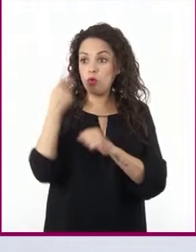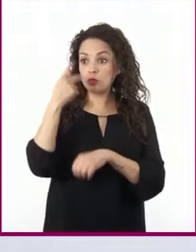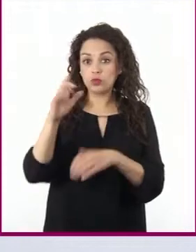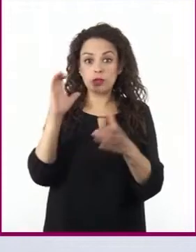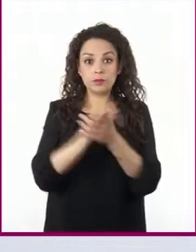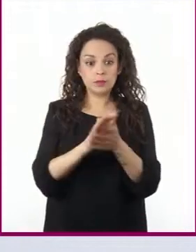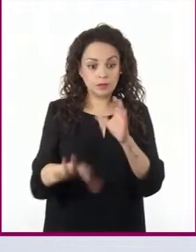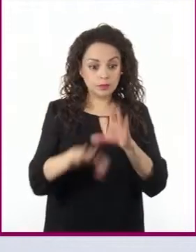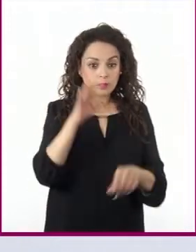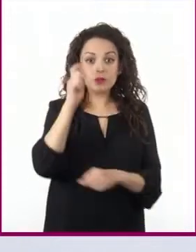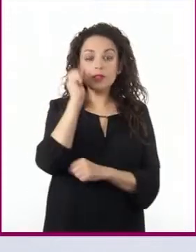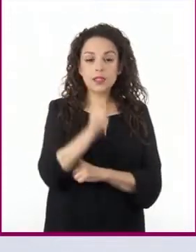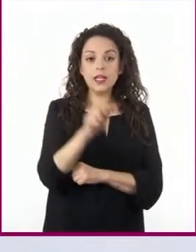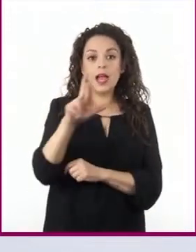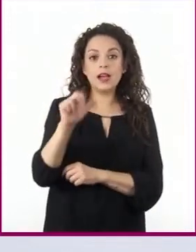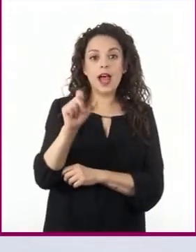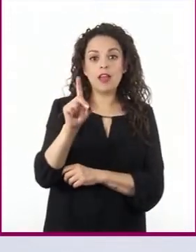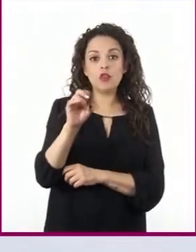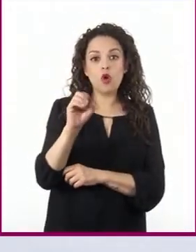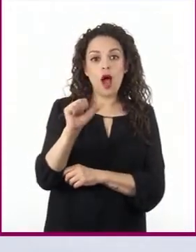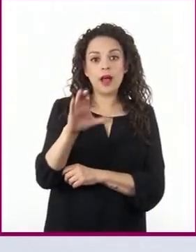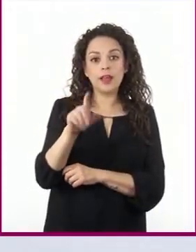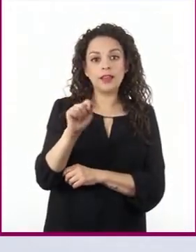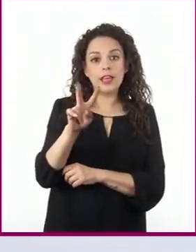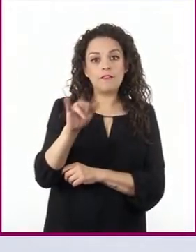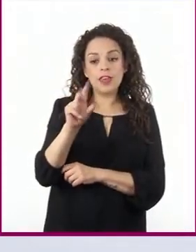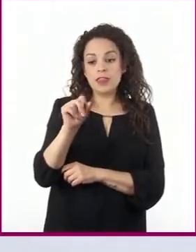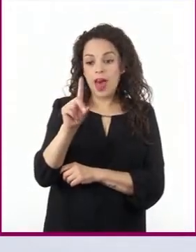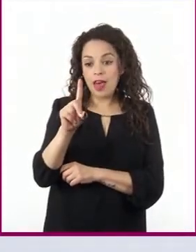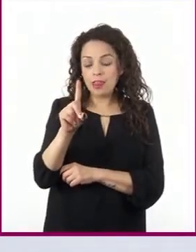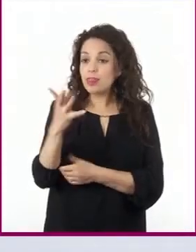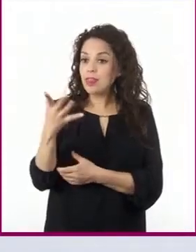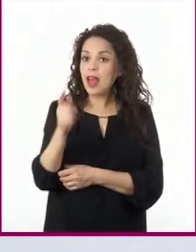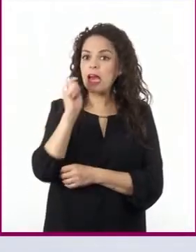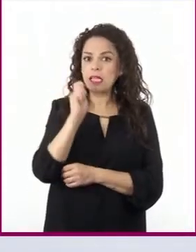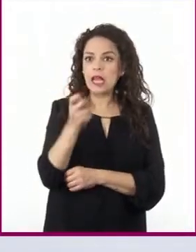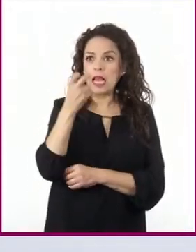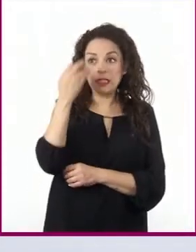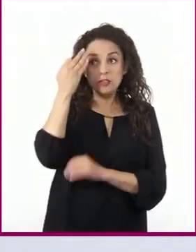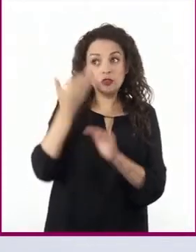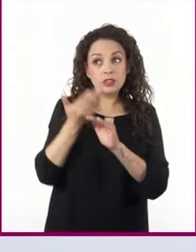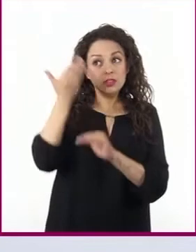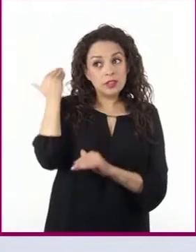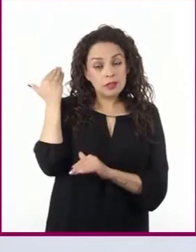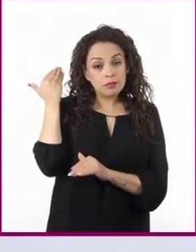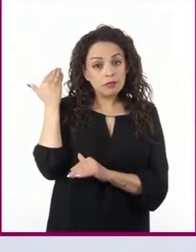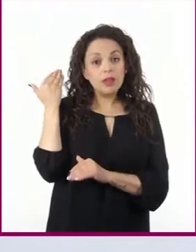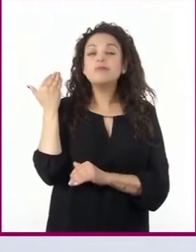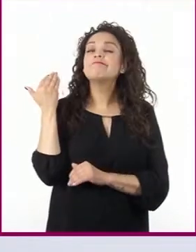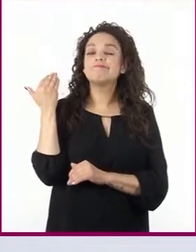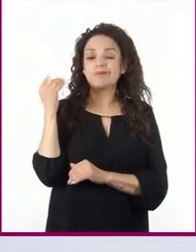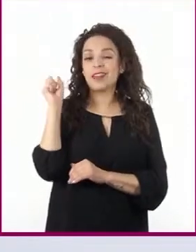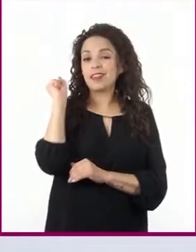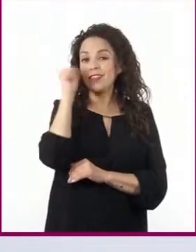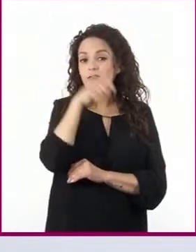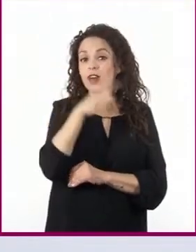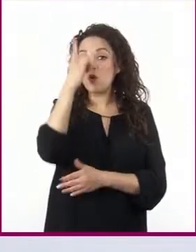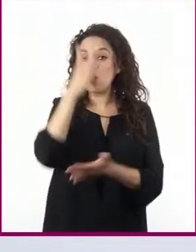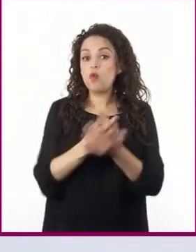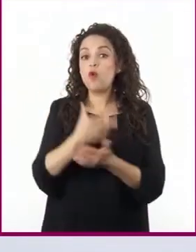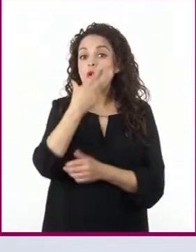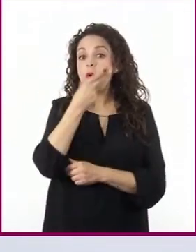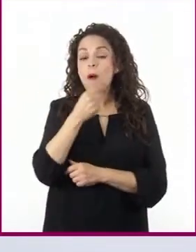la radioactividad, sino que enfrentó el estigma de sus tiempos de que solo los hombres podían